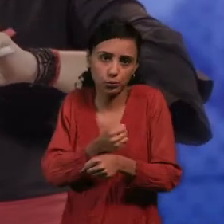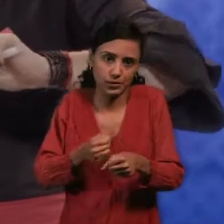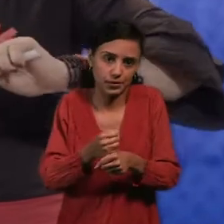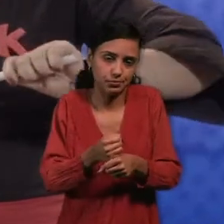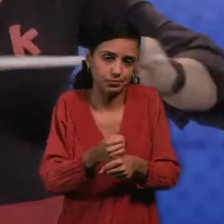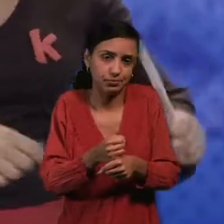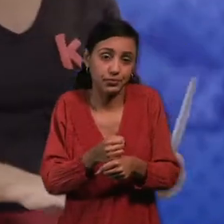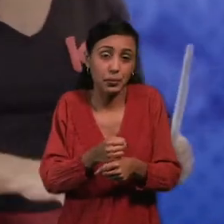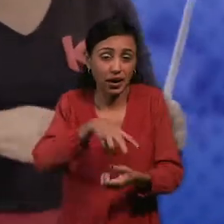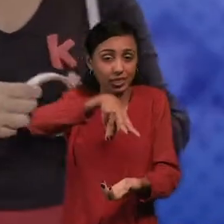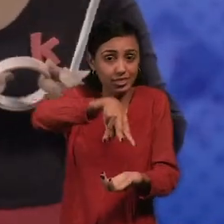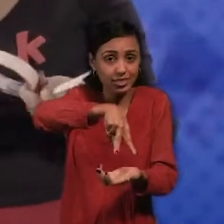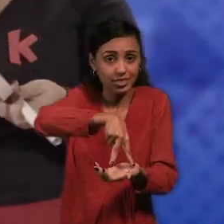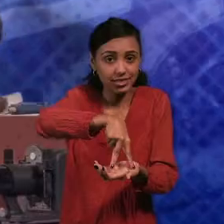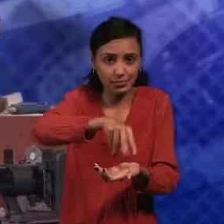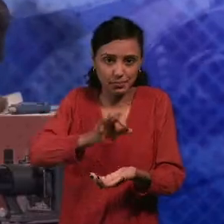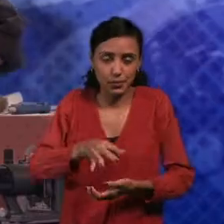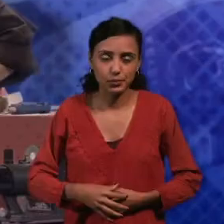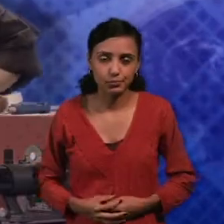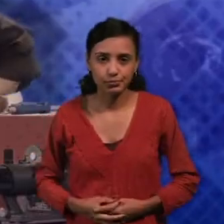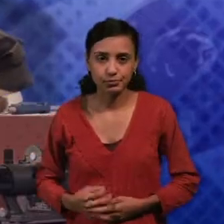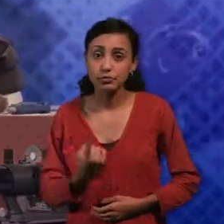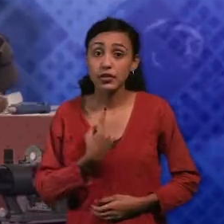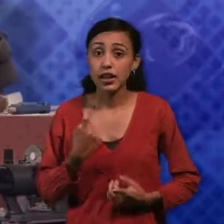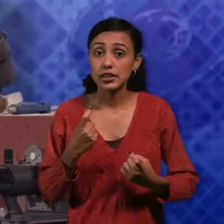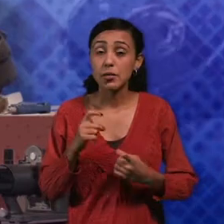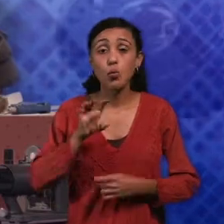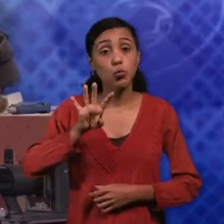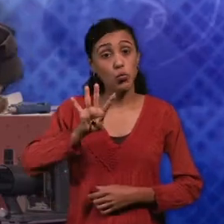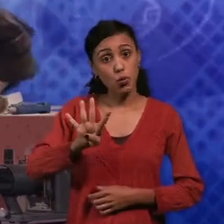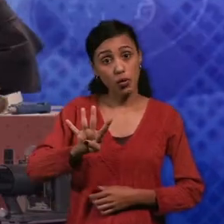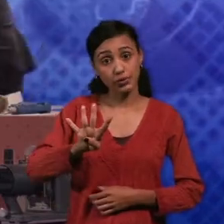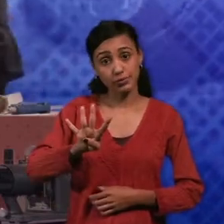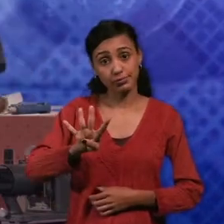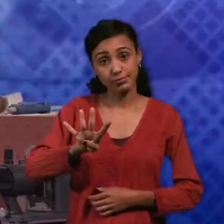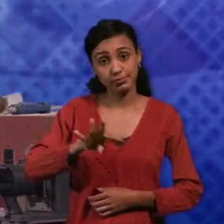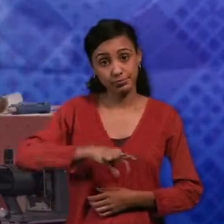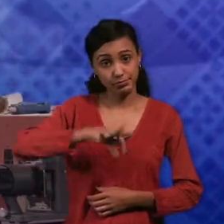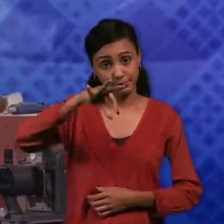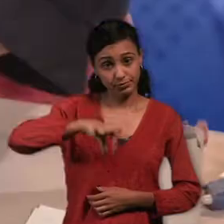serán las patas de nuestro pie. Necesitamos, como ven, 4.